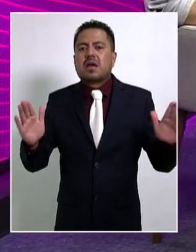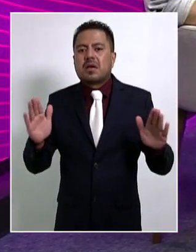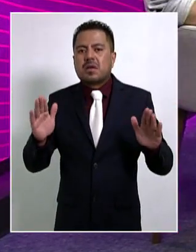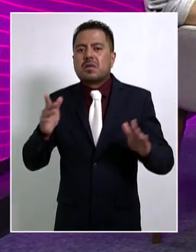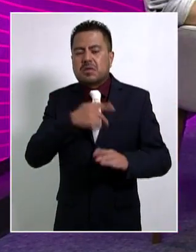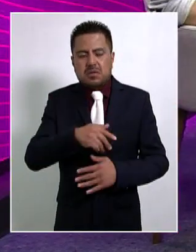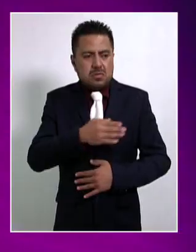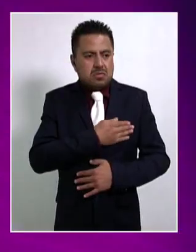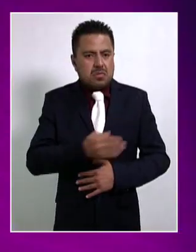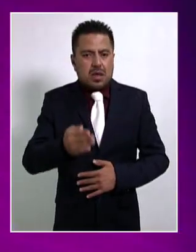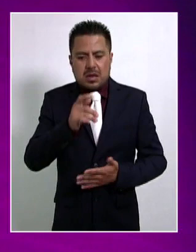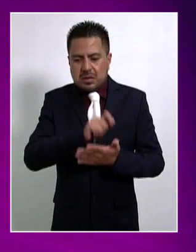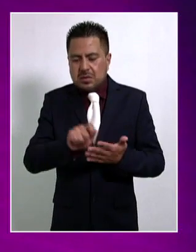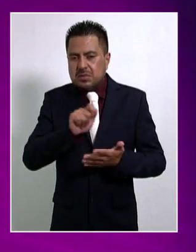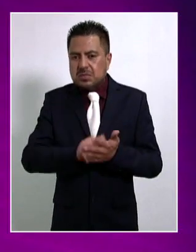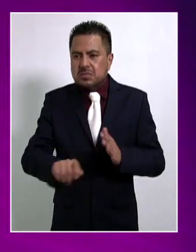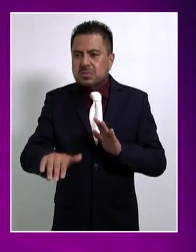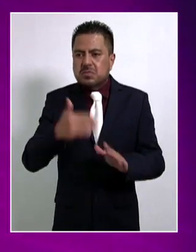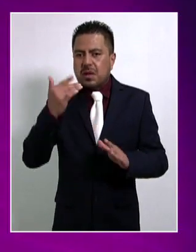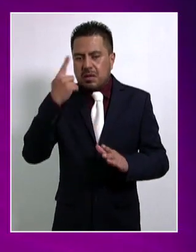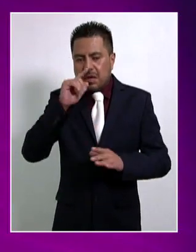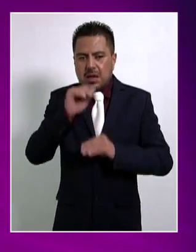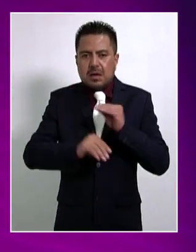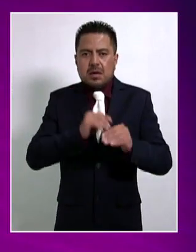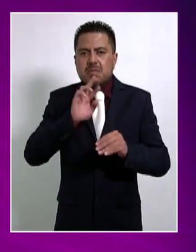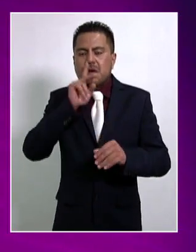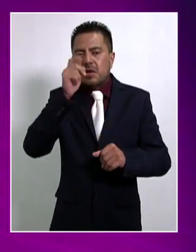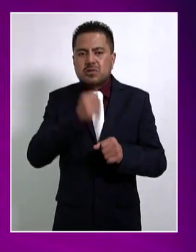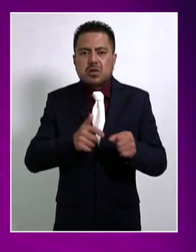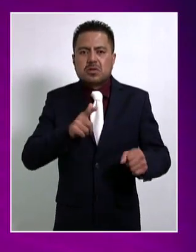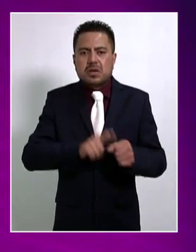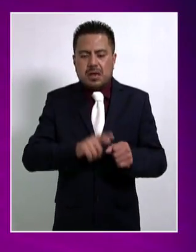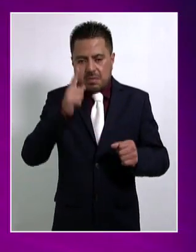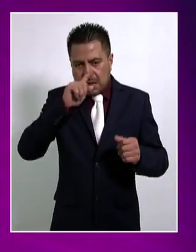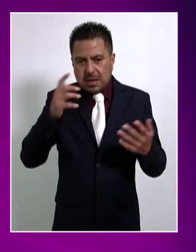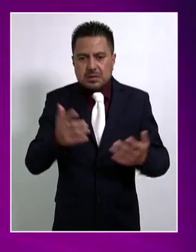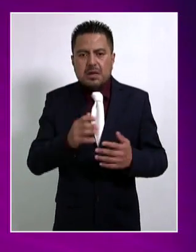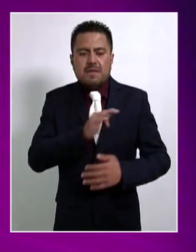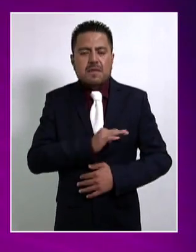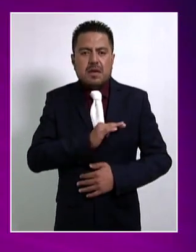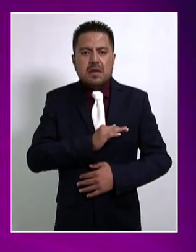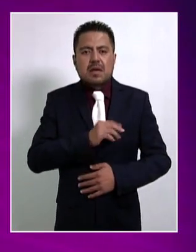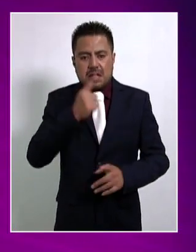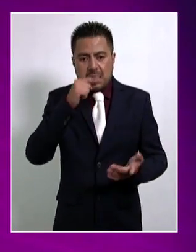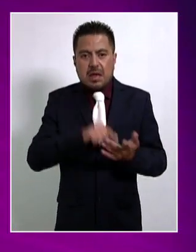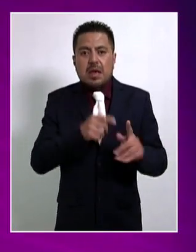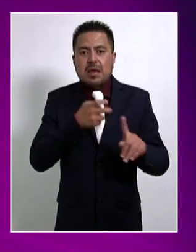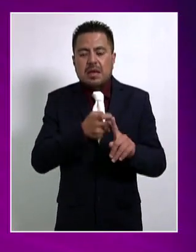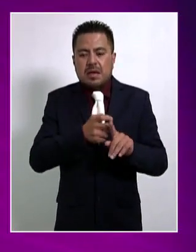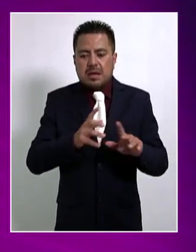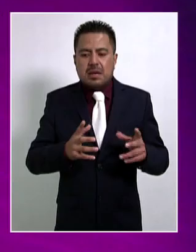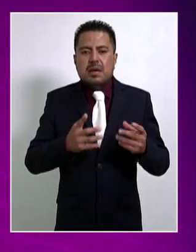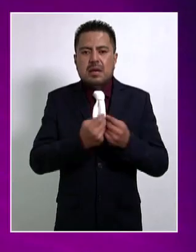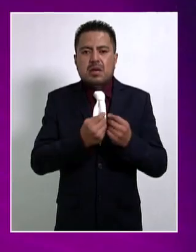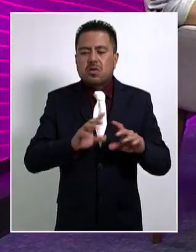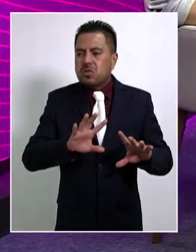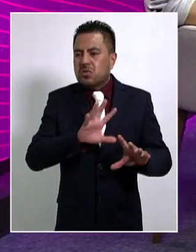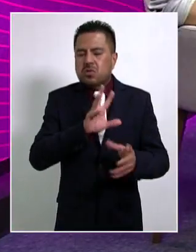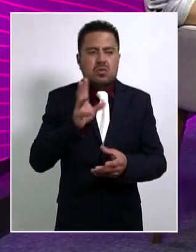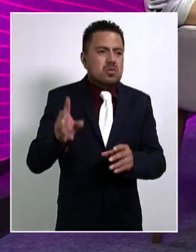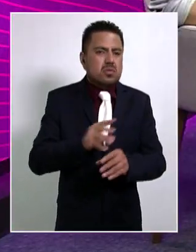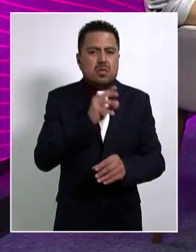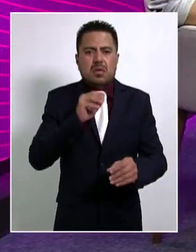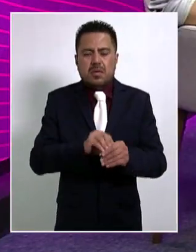es una buena receta para construir una mejor sociedad y también para ser más feliz, que creo que eso debe ser parte de